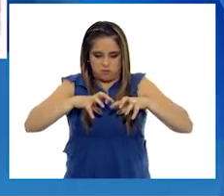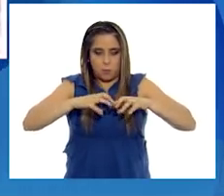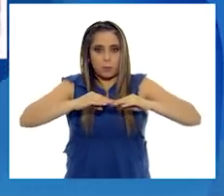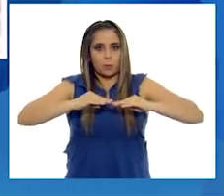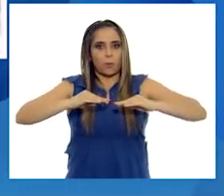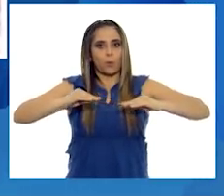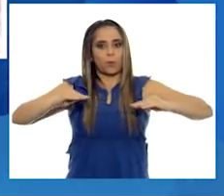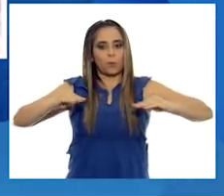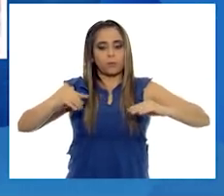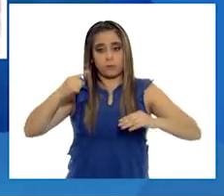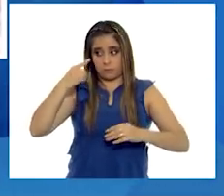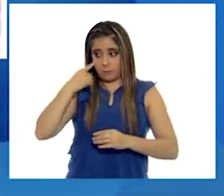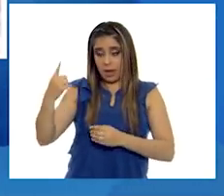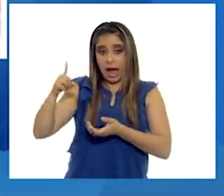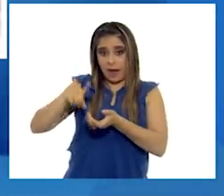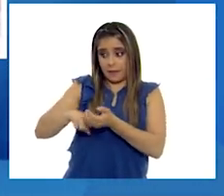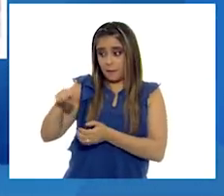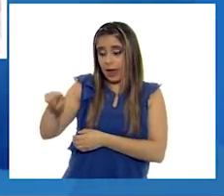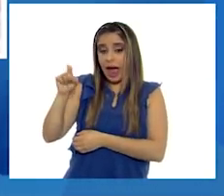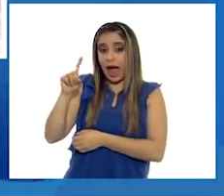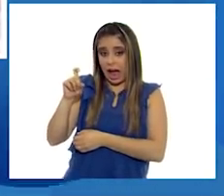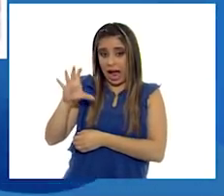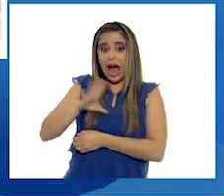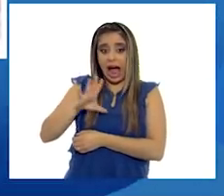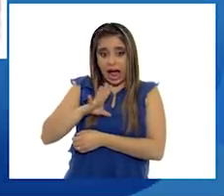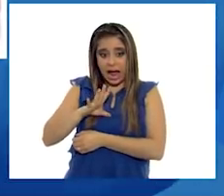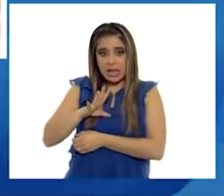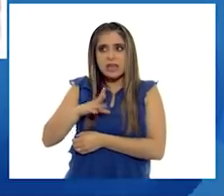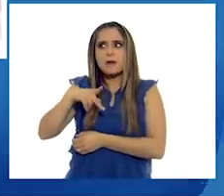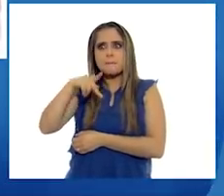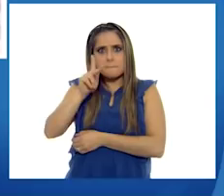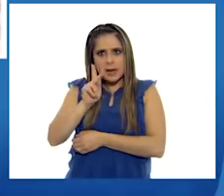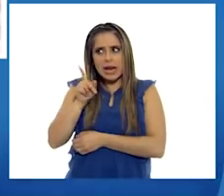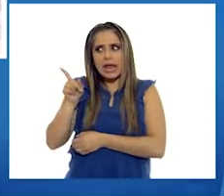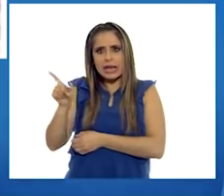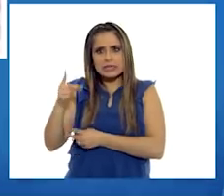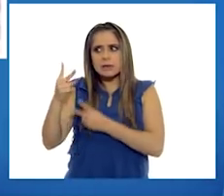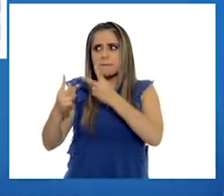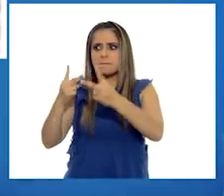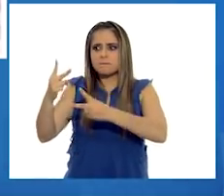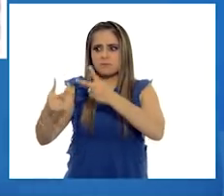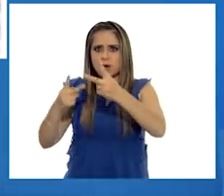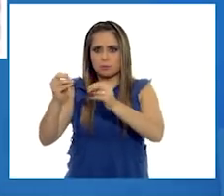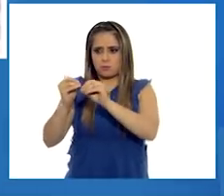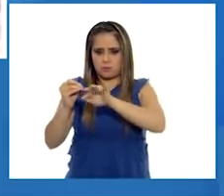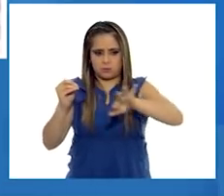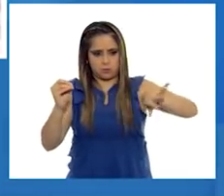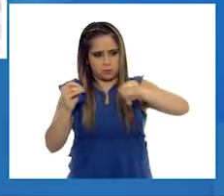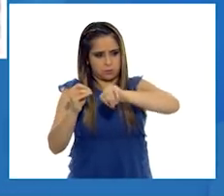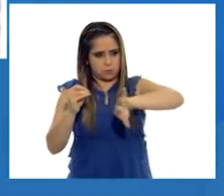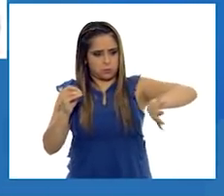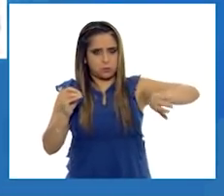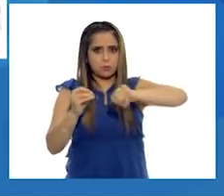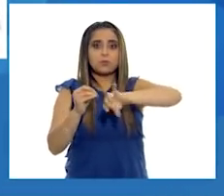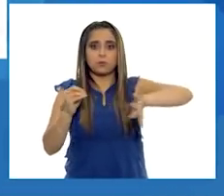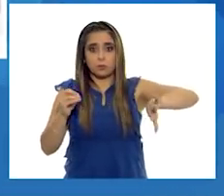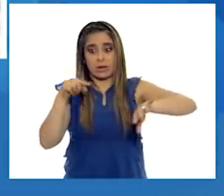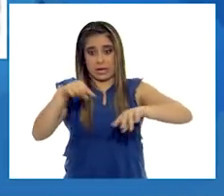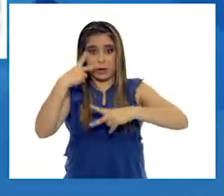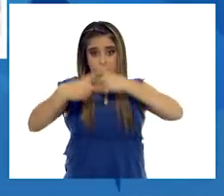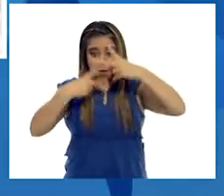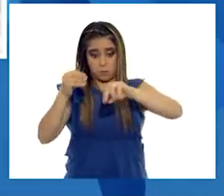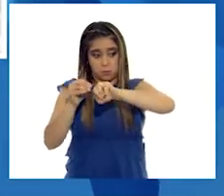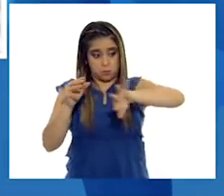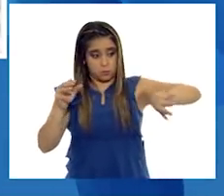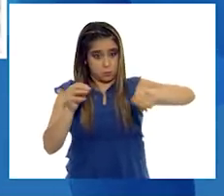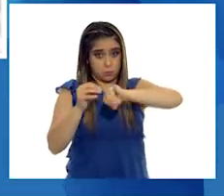está el agua, pero sale un vapor por los orificios que están debajo. Hay que tener mucho cuidado porque es caliente.